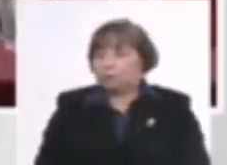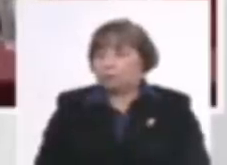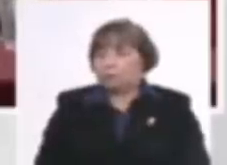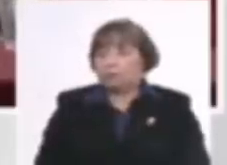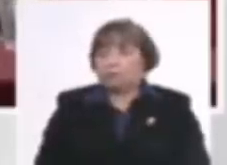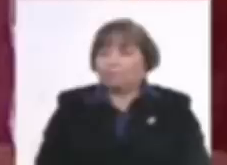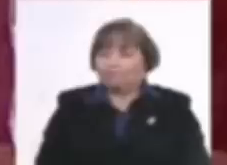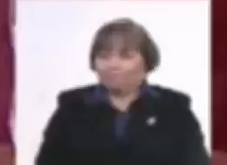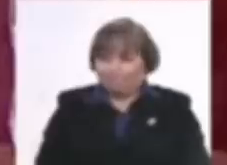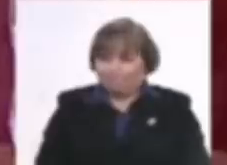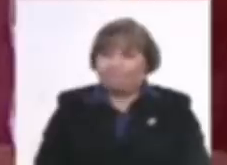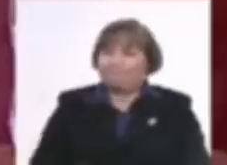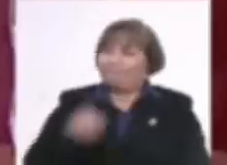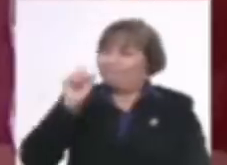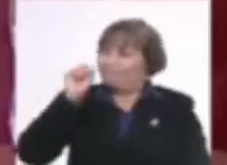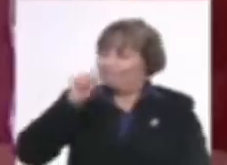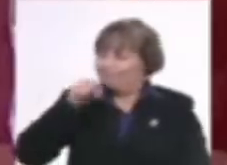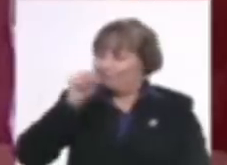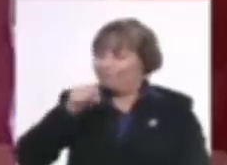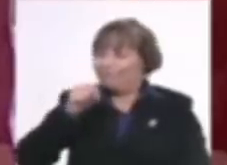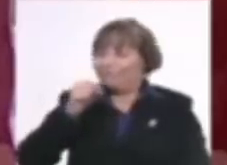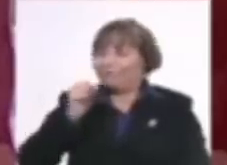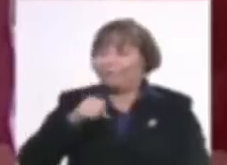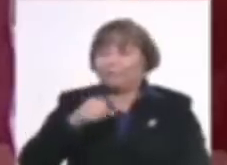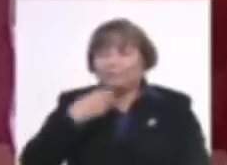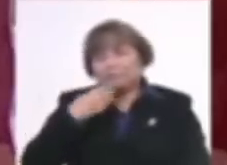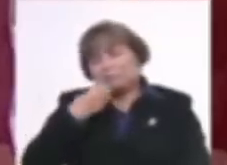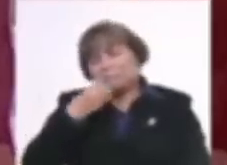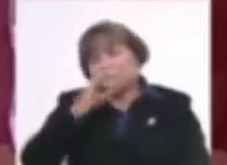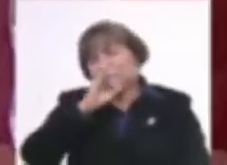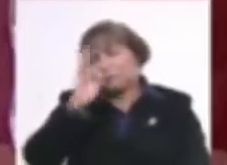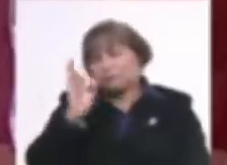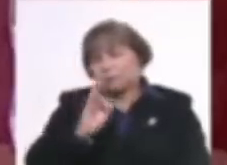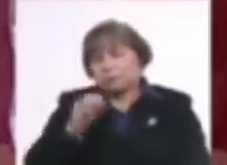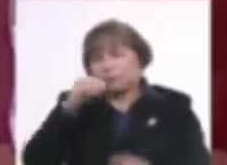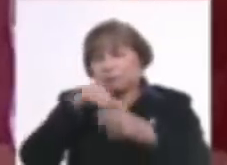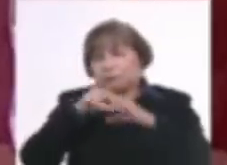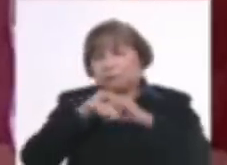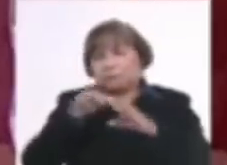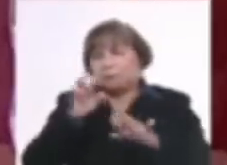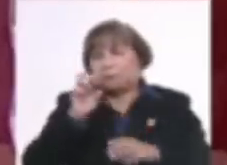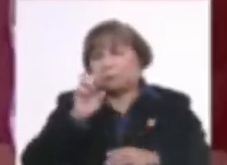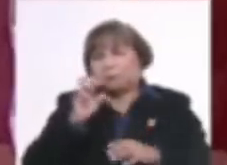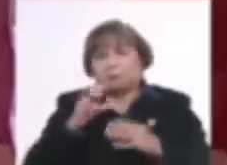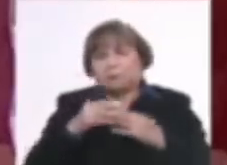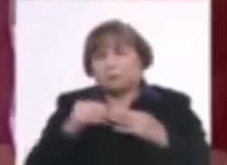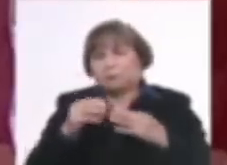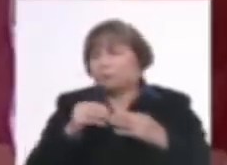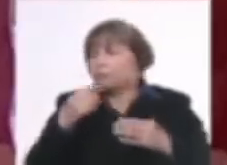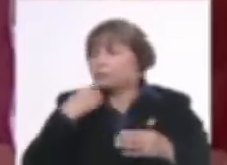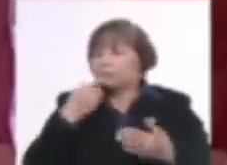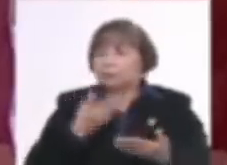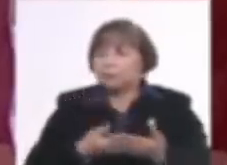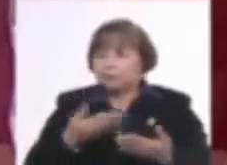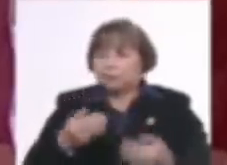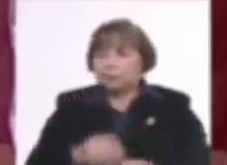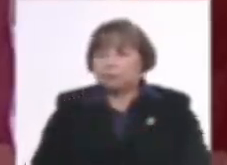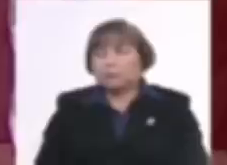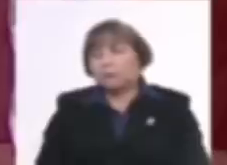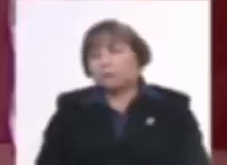responda. Sí, presidente de la fiscalización. Nunca he hecho depósito en dólares. Como le